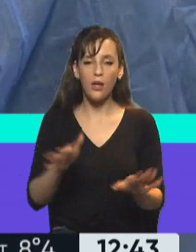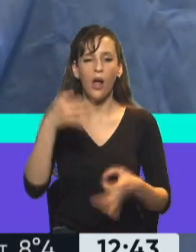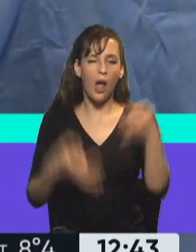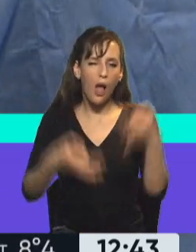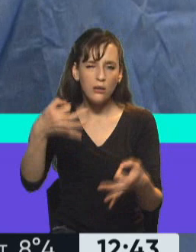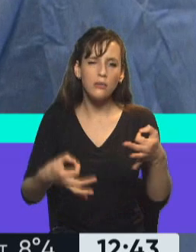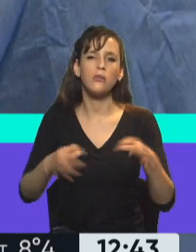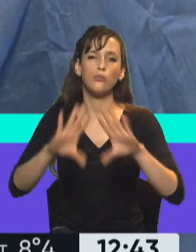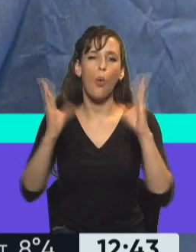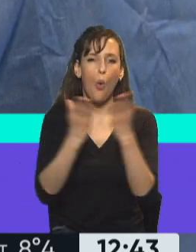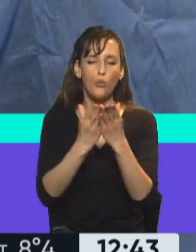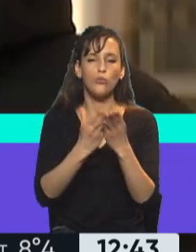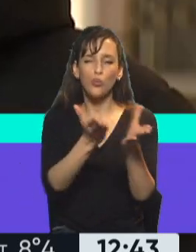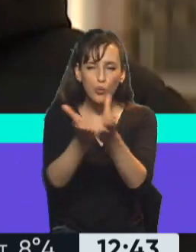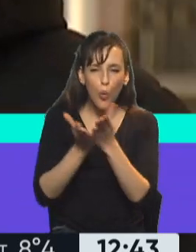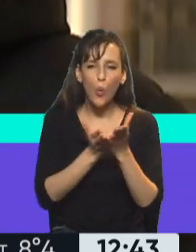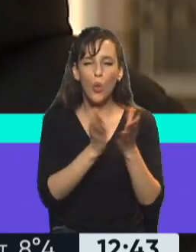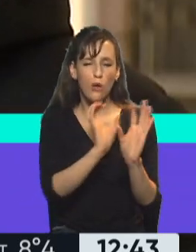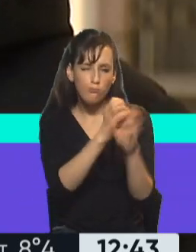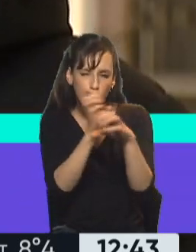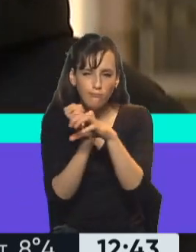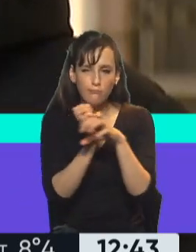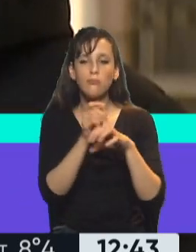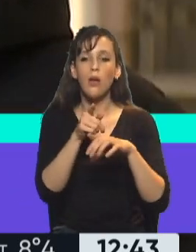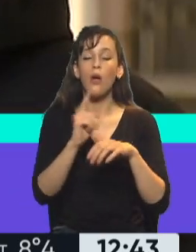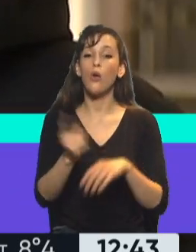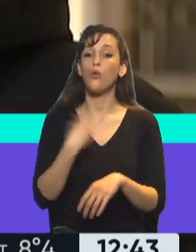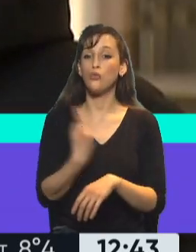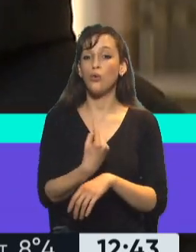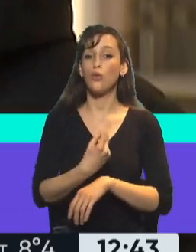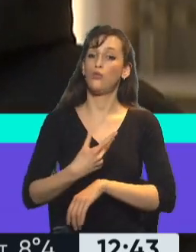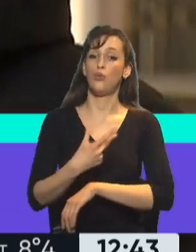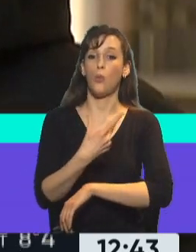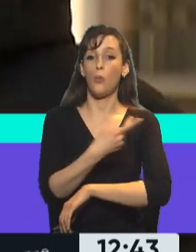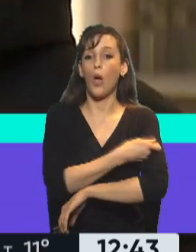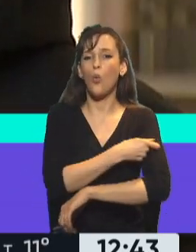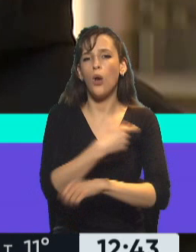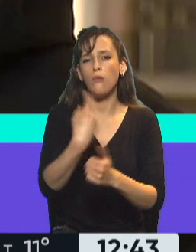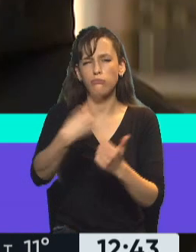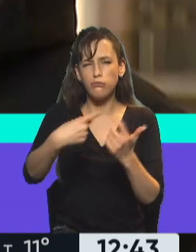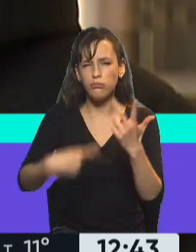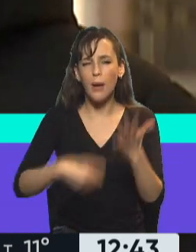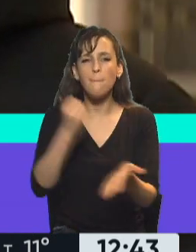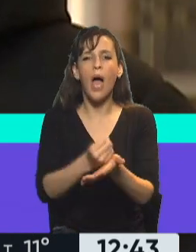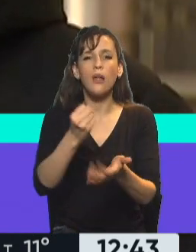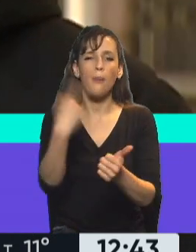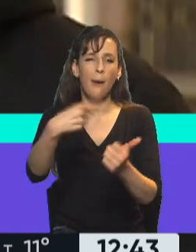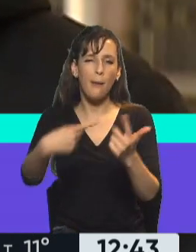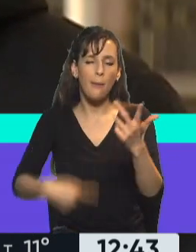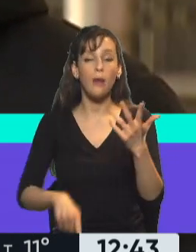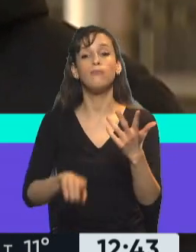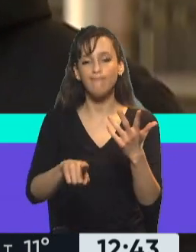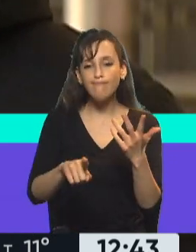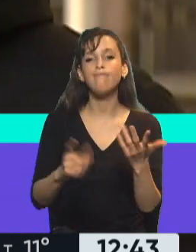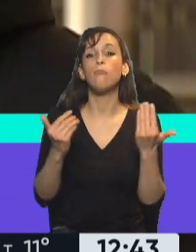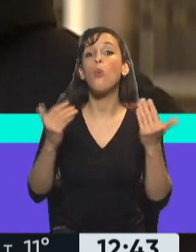el mundo con respecto a eso, y nosotros, al tener distintas vacunas, es una posibilidad de tener datos que nos permitan,